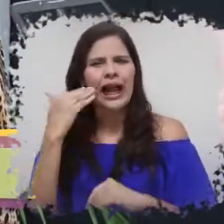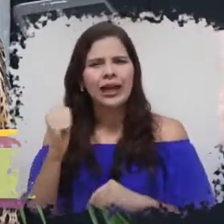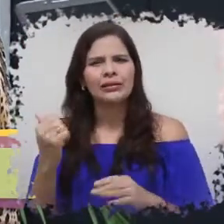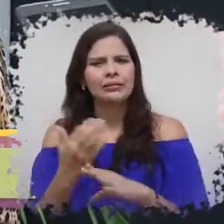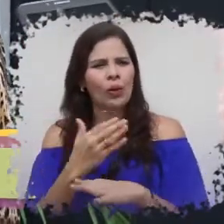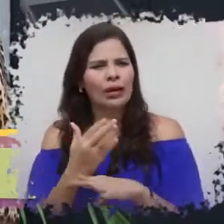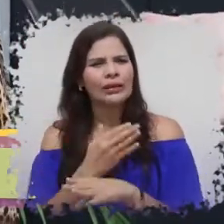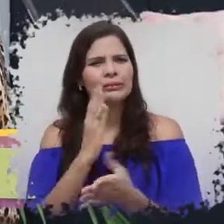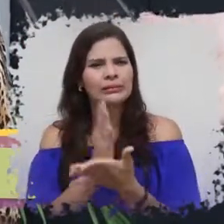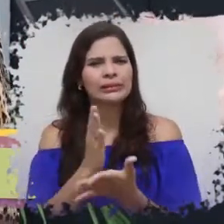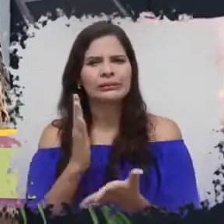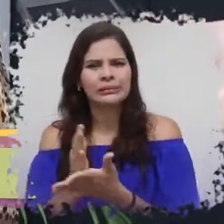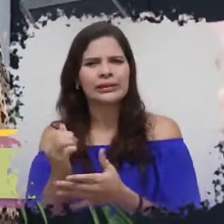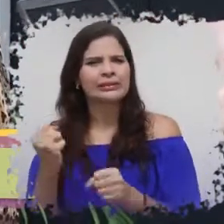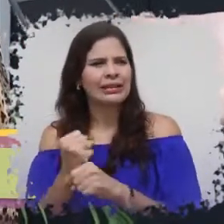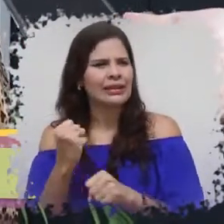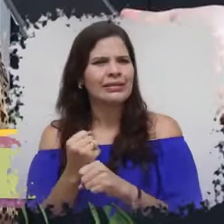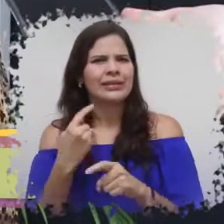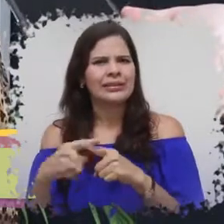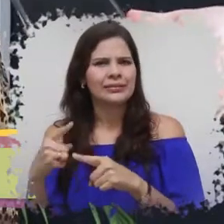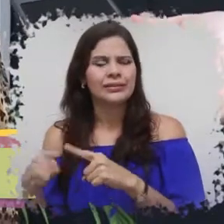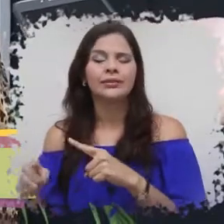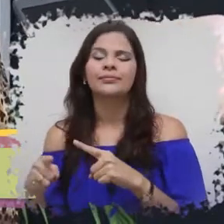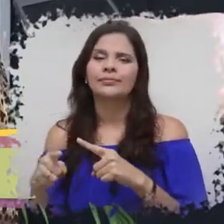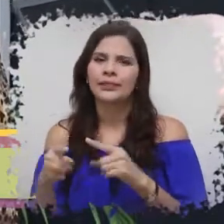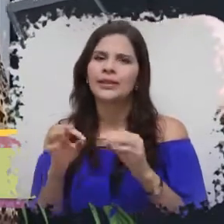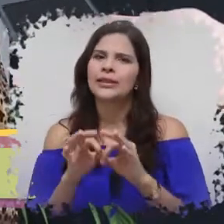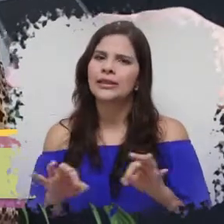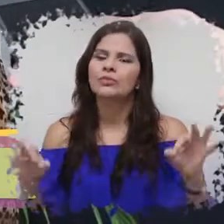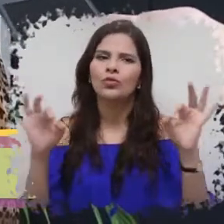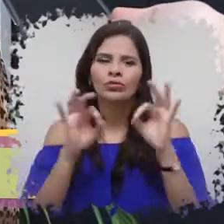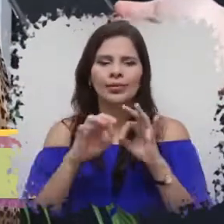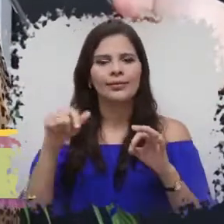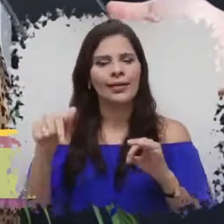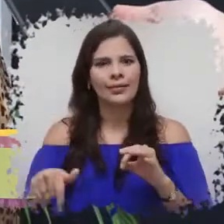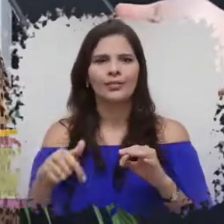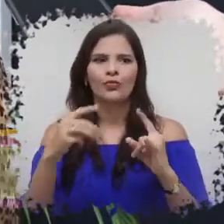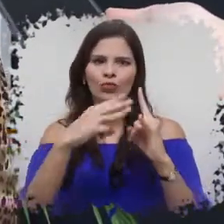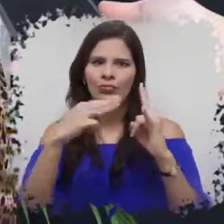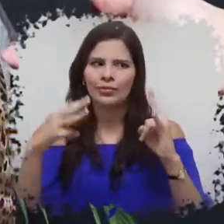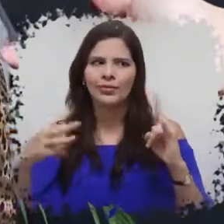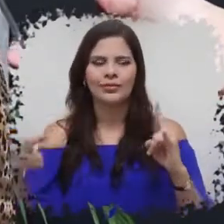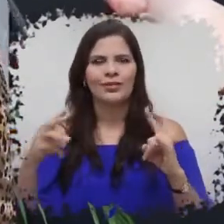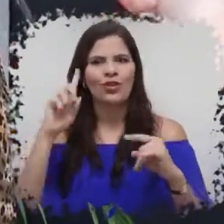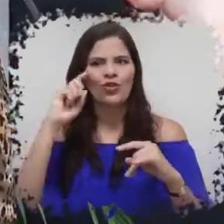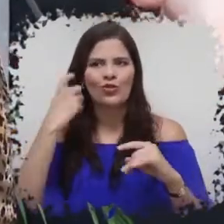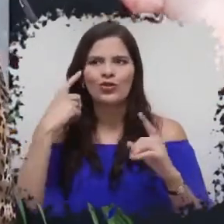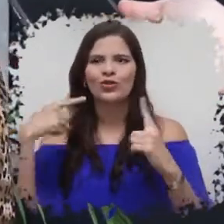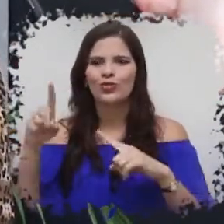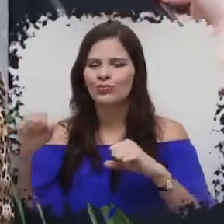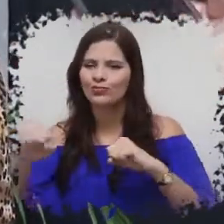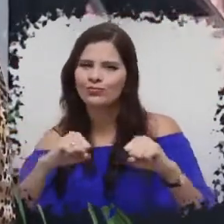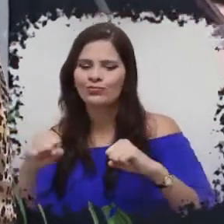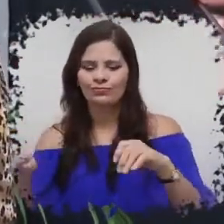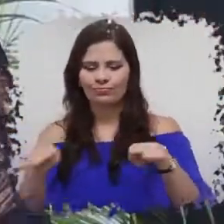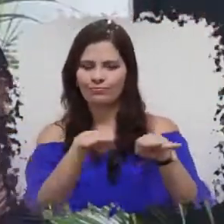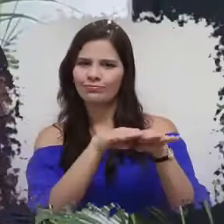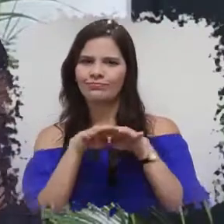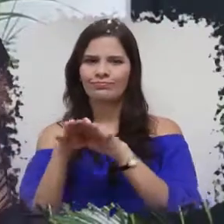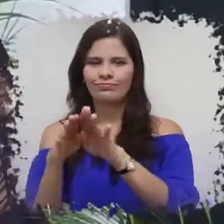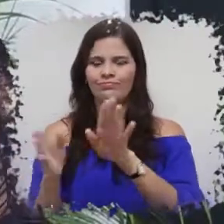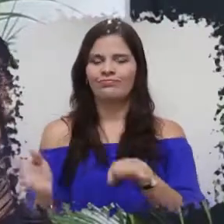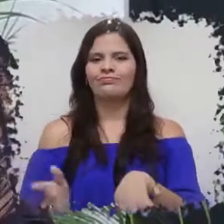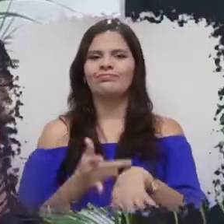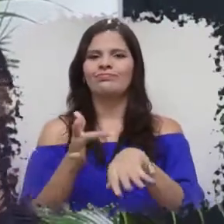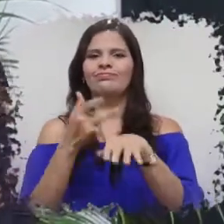las dificultades, pero creo que es el Estado, y en ese Estado cabe la universidad pública la que debe tener los parámetros para la construcción de equidad. Vemos,